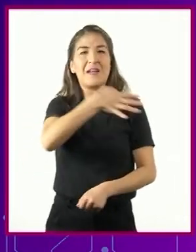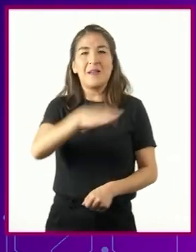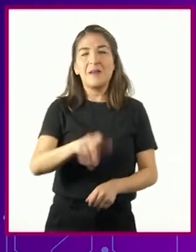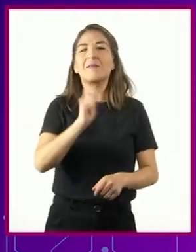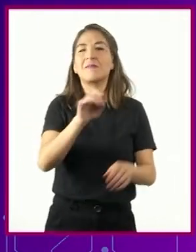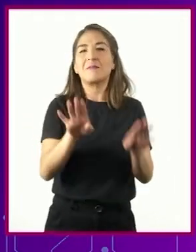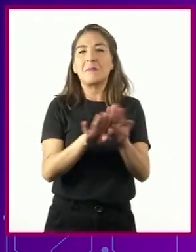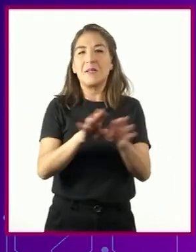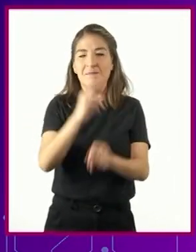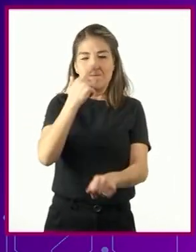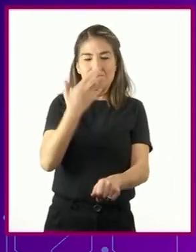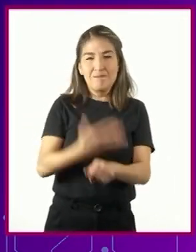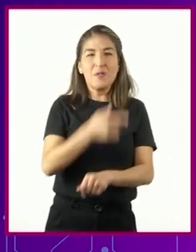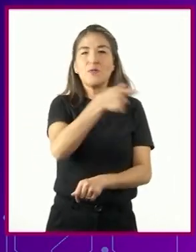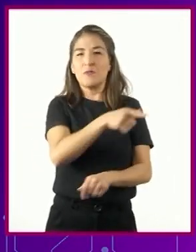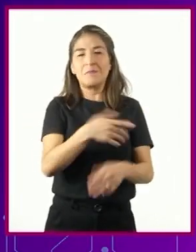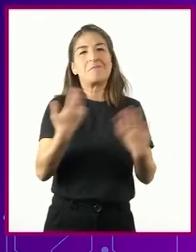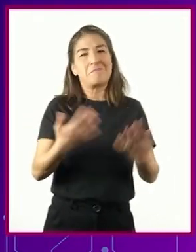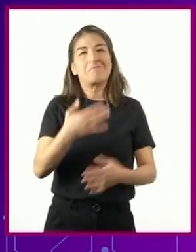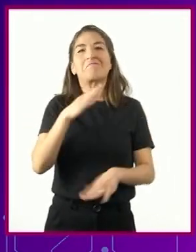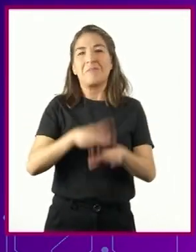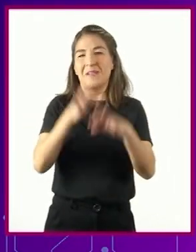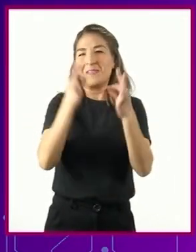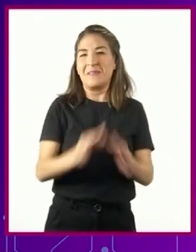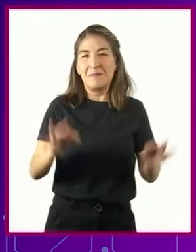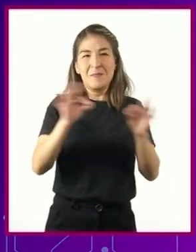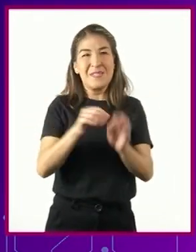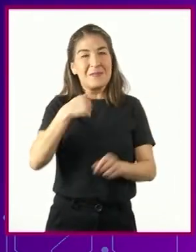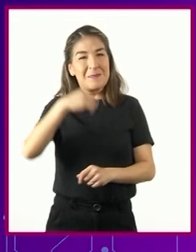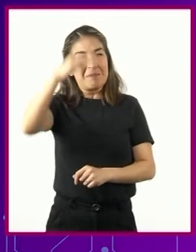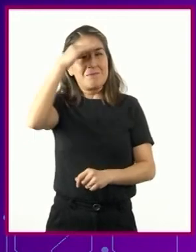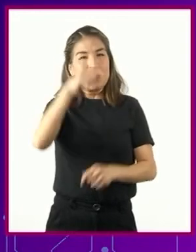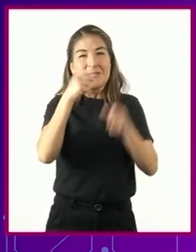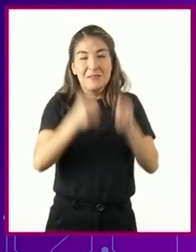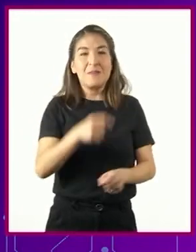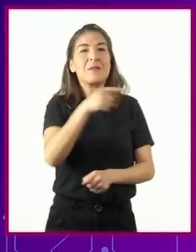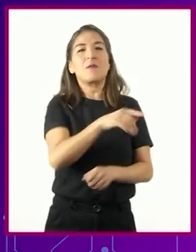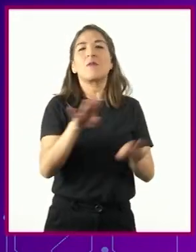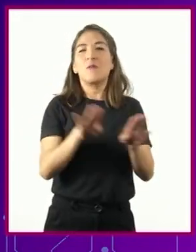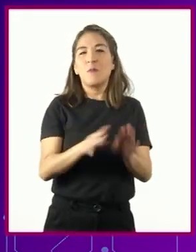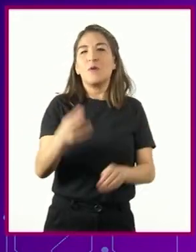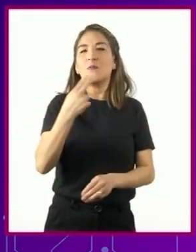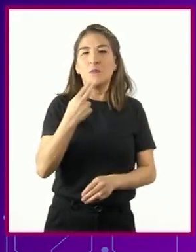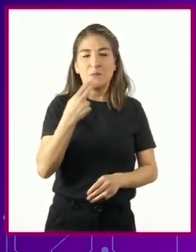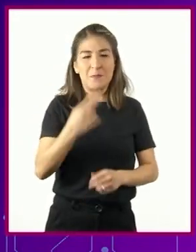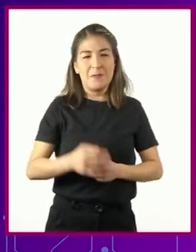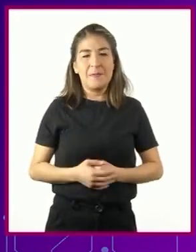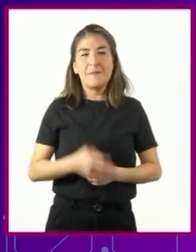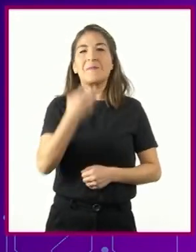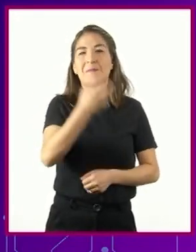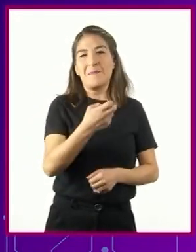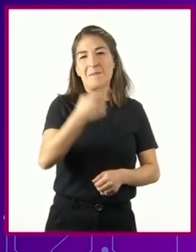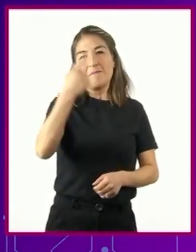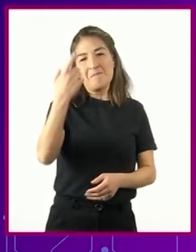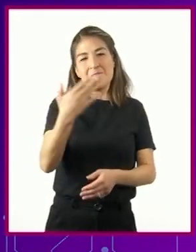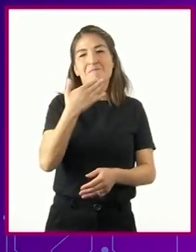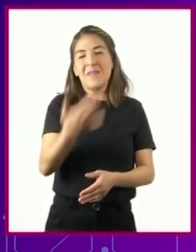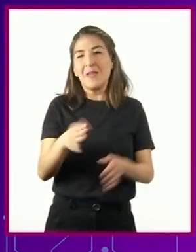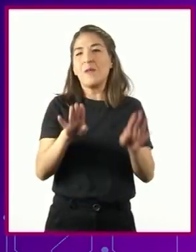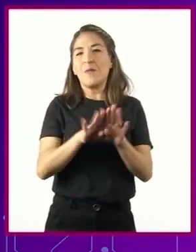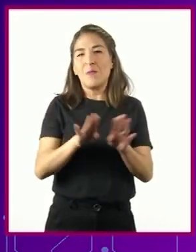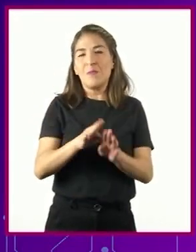sus manos un poder inmenso y no estoy seguro de que siempre sepa utilizarle con suficiente